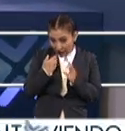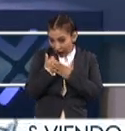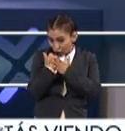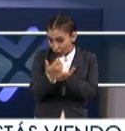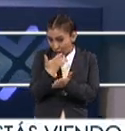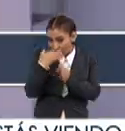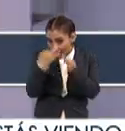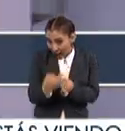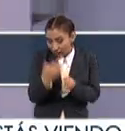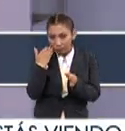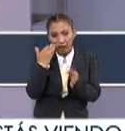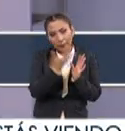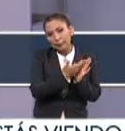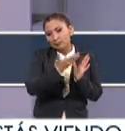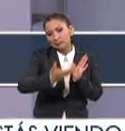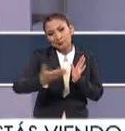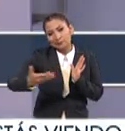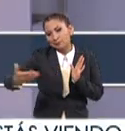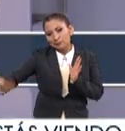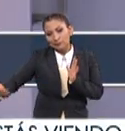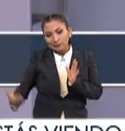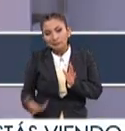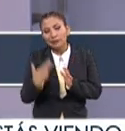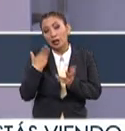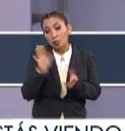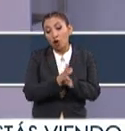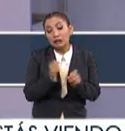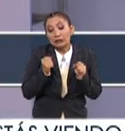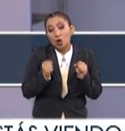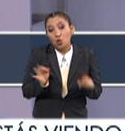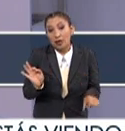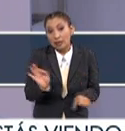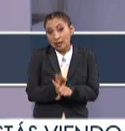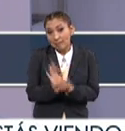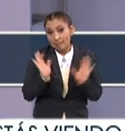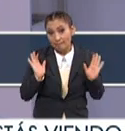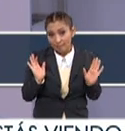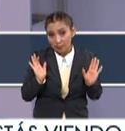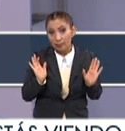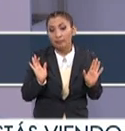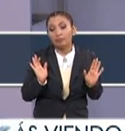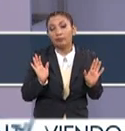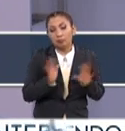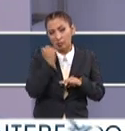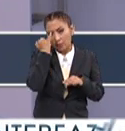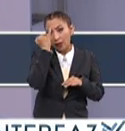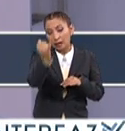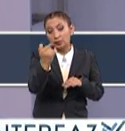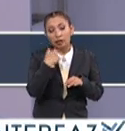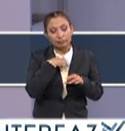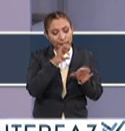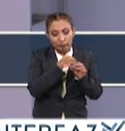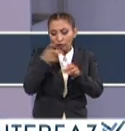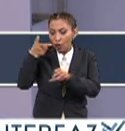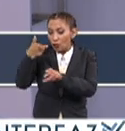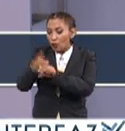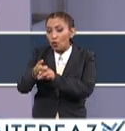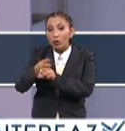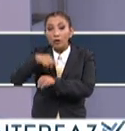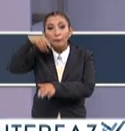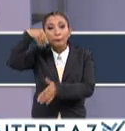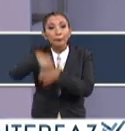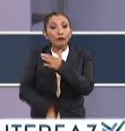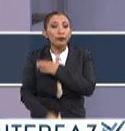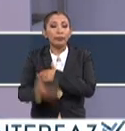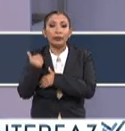lleva mucho tiempo. Mucho tiempo. Sí. Y es por seguridad, es porque un fracaso es muy costoso.